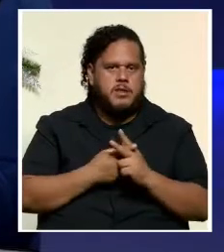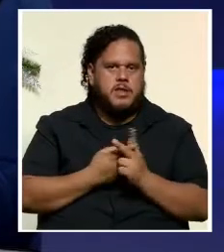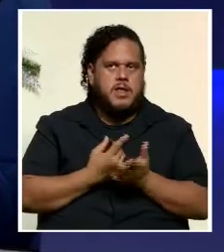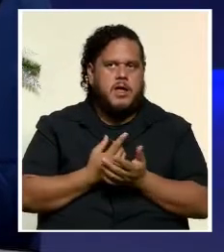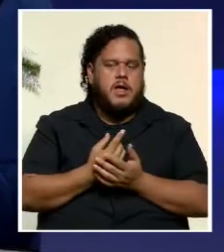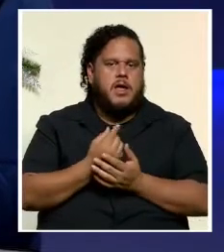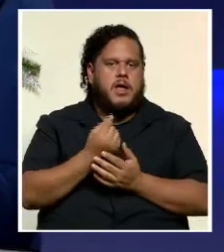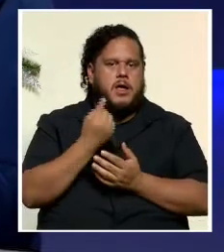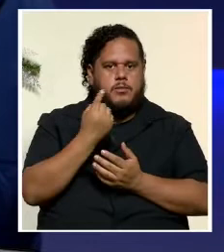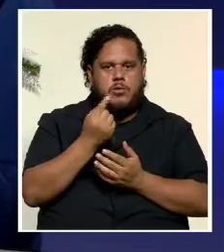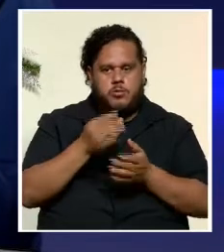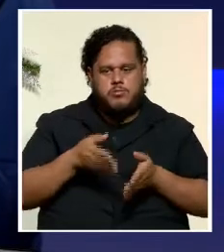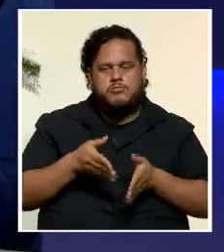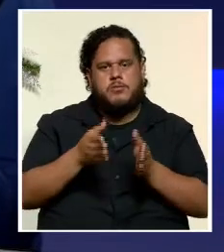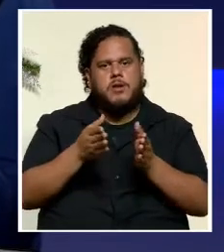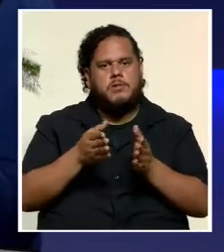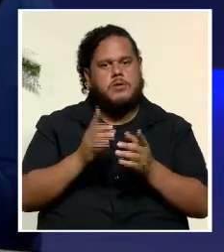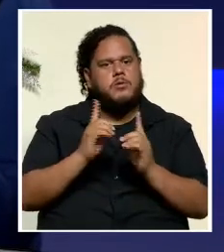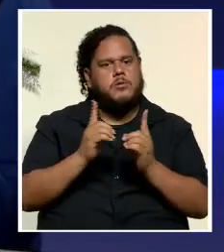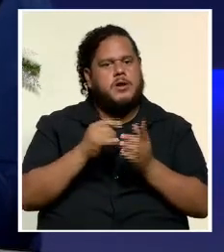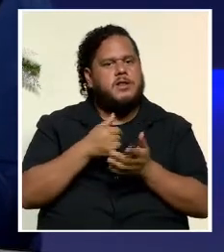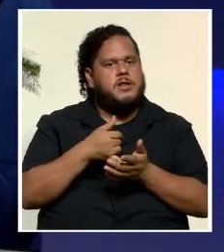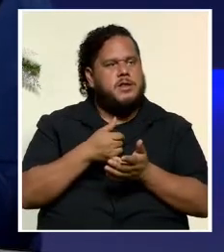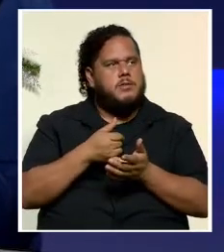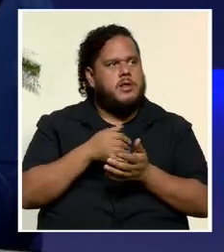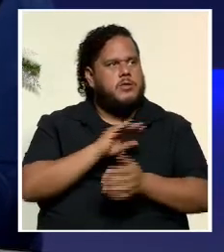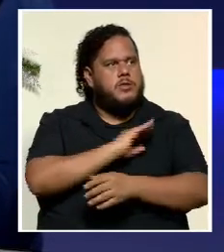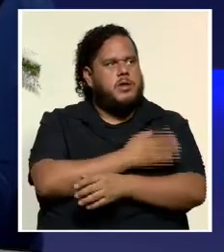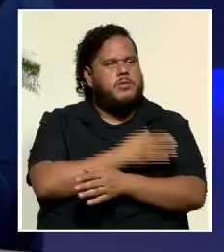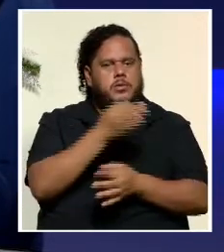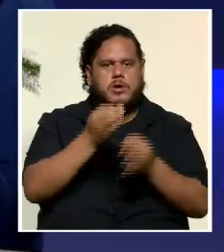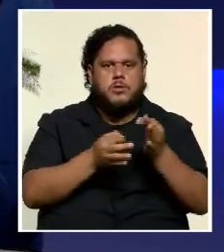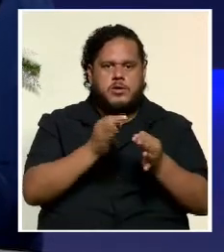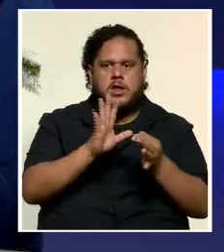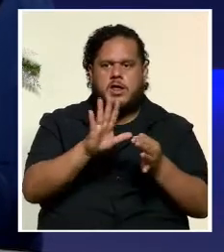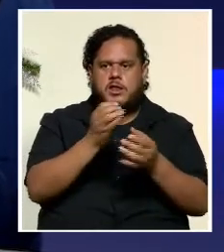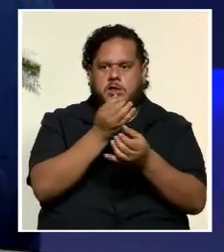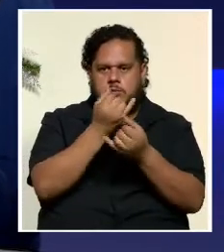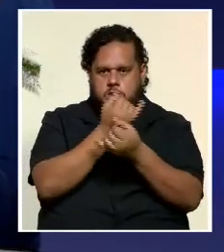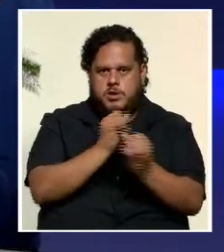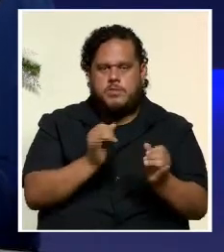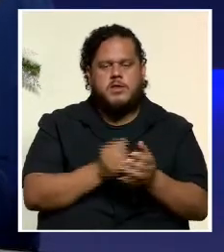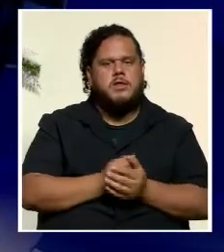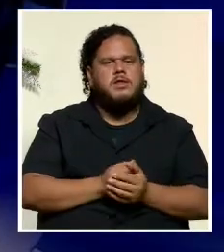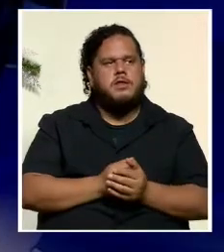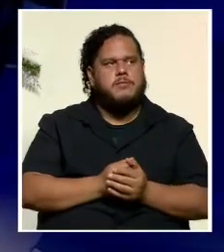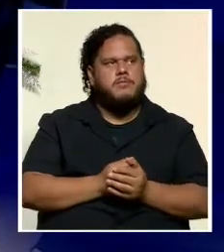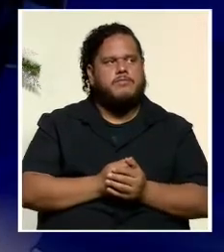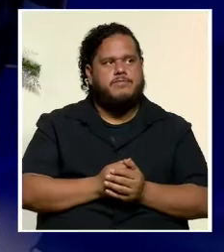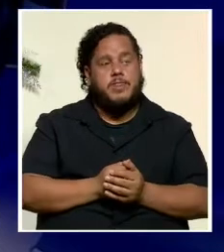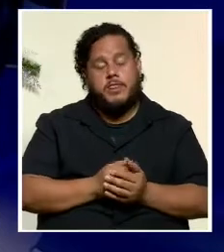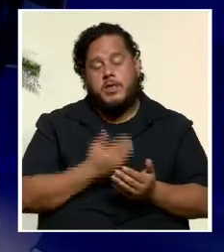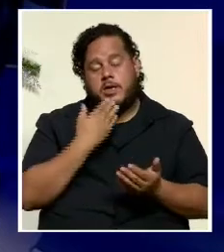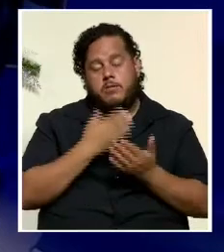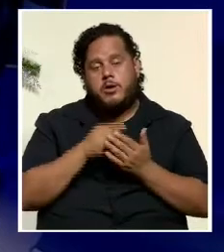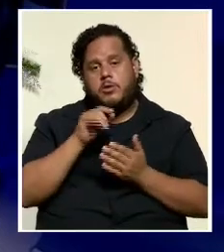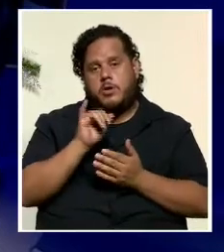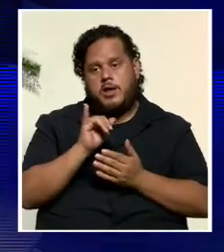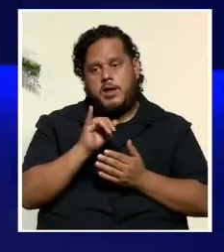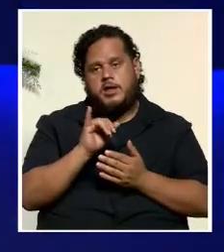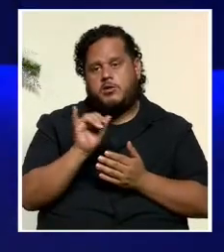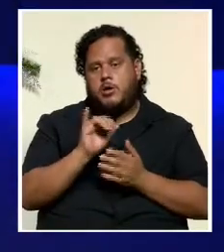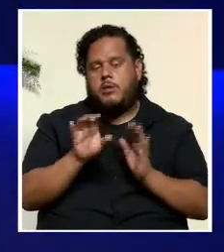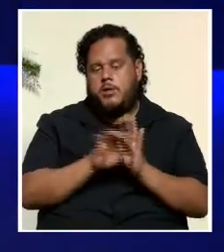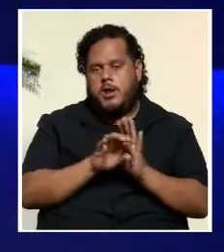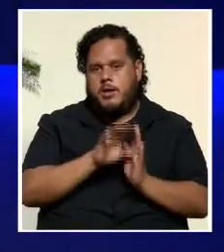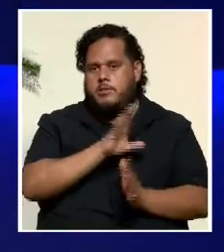por un camino, que es el debilitamiento del Poder Judicial y de su independencia. Y esto también lo aporto yo, tenemos el caso de El